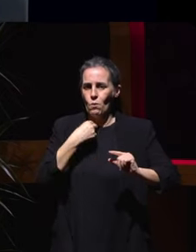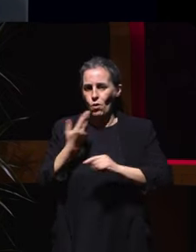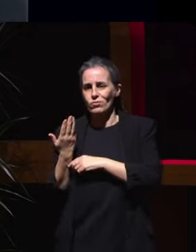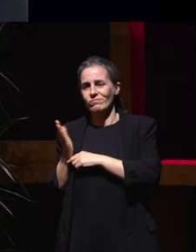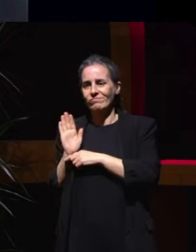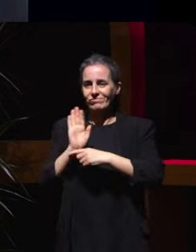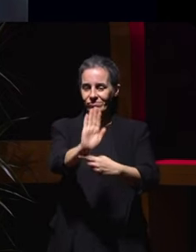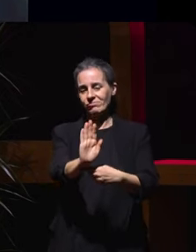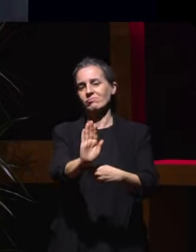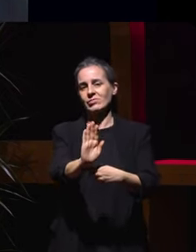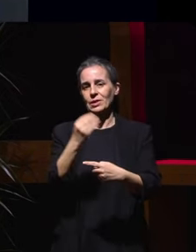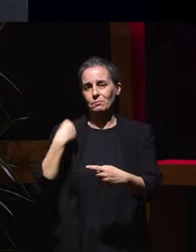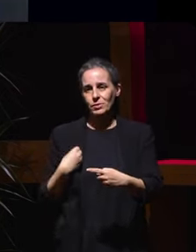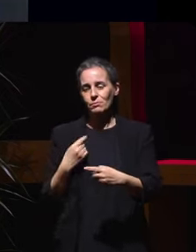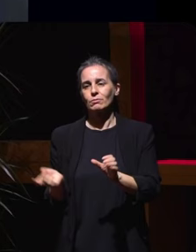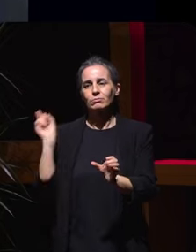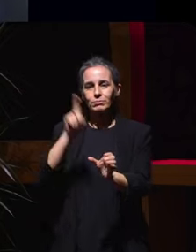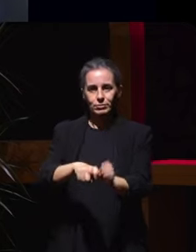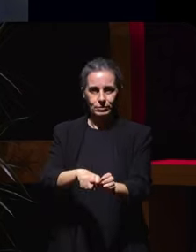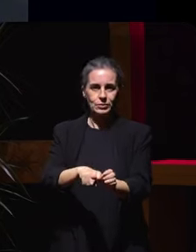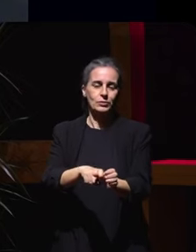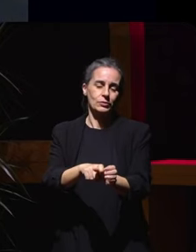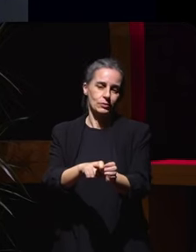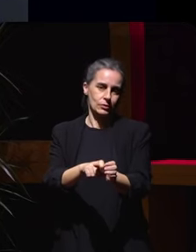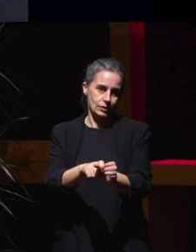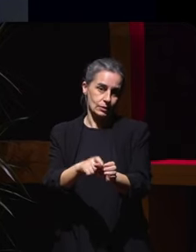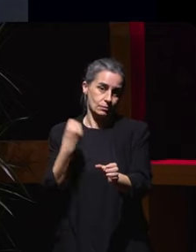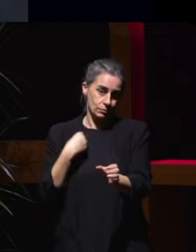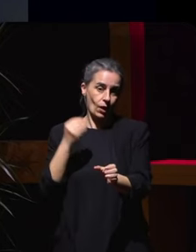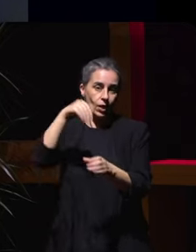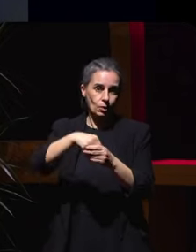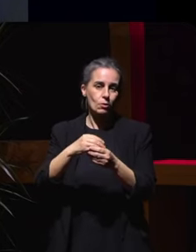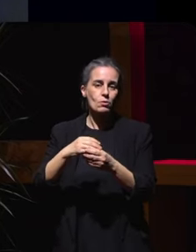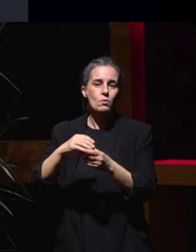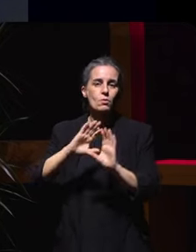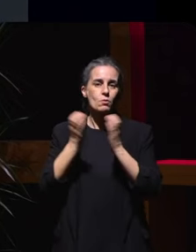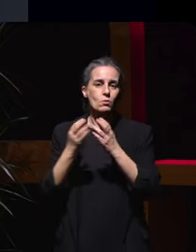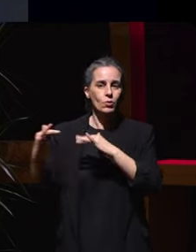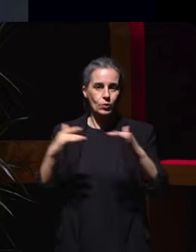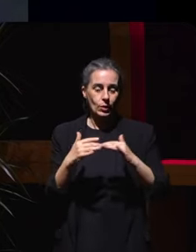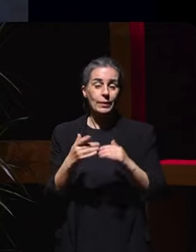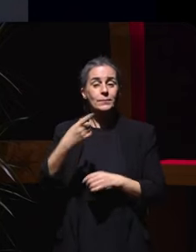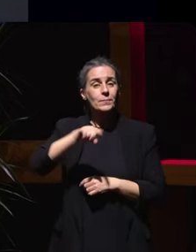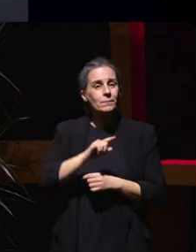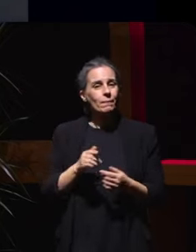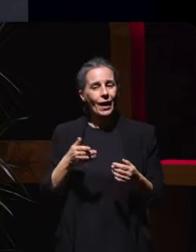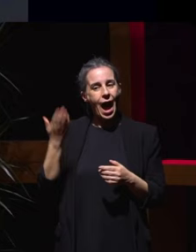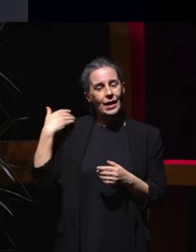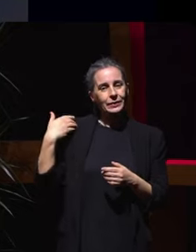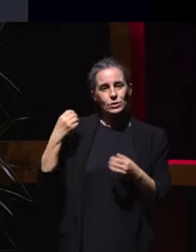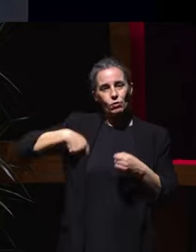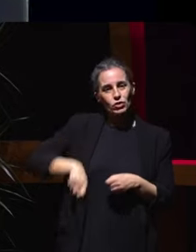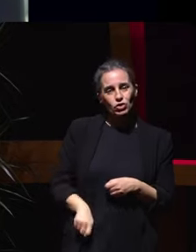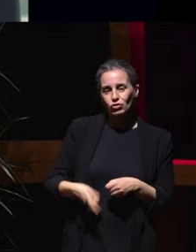van sumándose a esta profesión que a priori, pues, como sabéis, estaba dedicada solamente a los hombres. Y